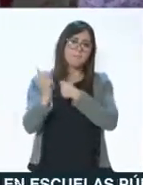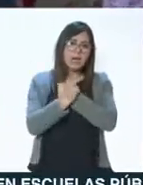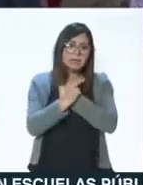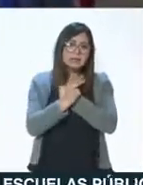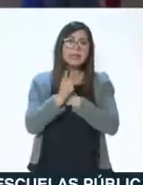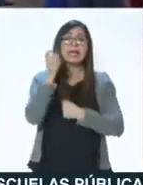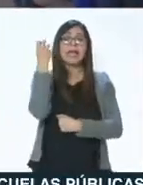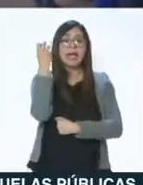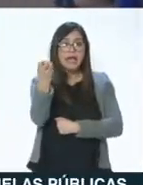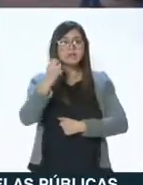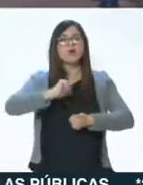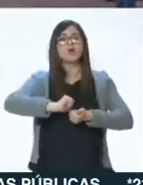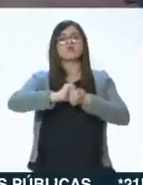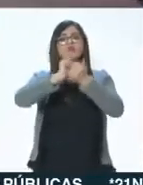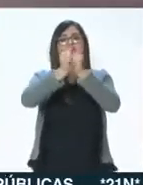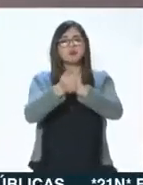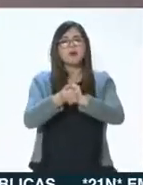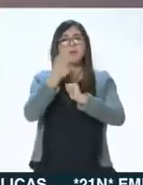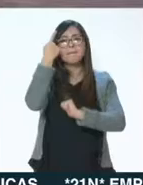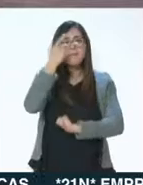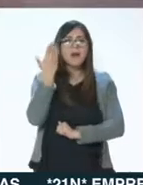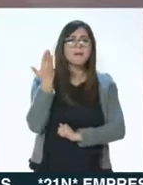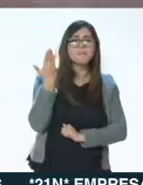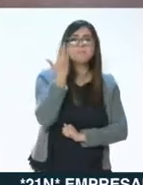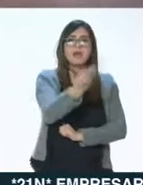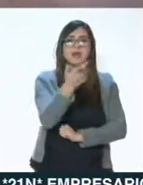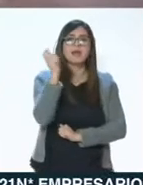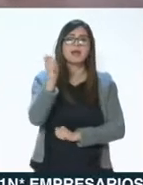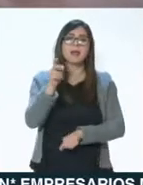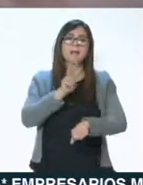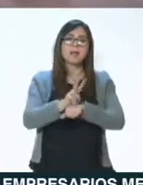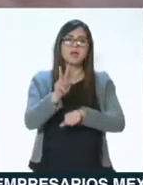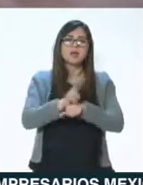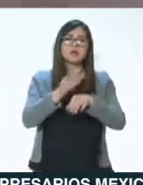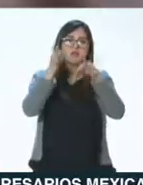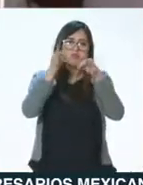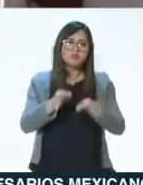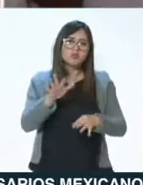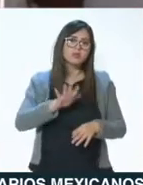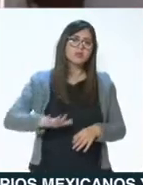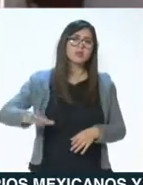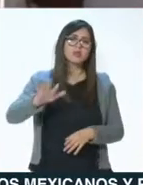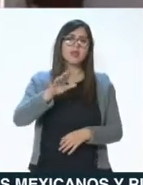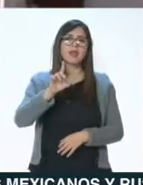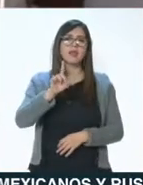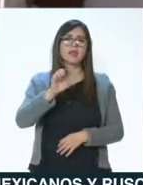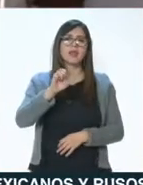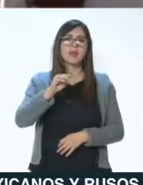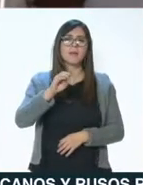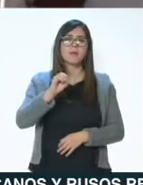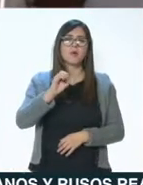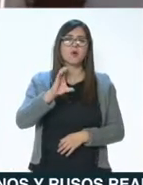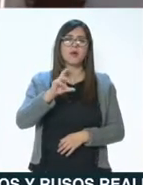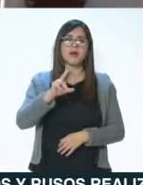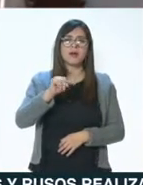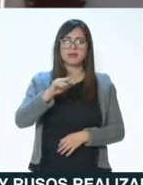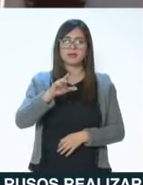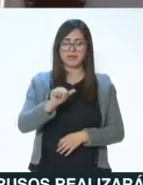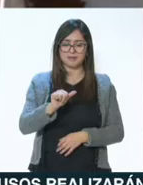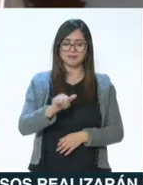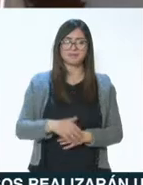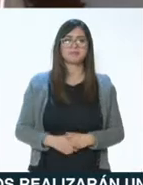es propicia para tratar de presionar y restaurar ahí un régimen democrático por parte de todos los países